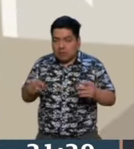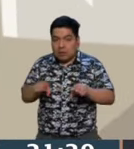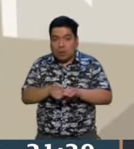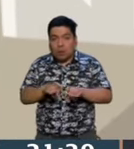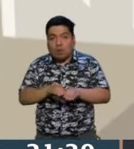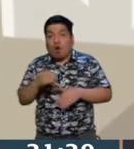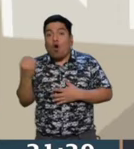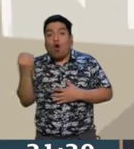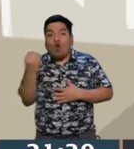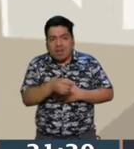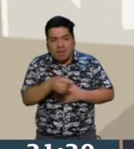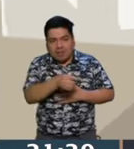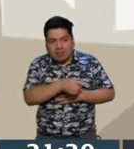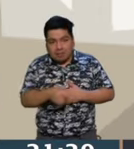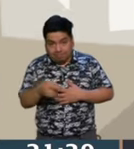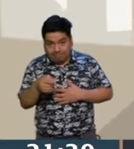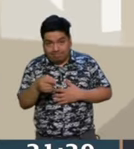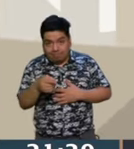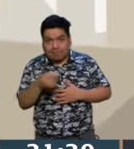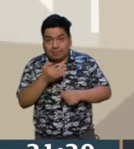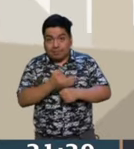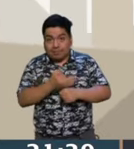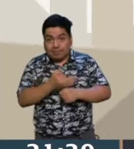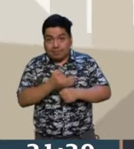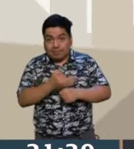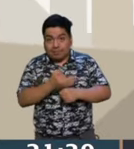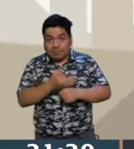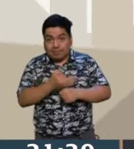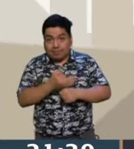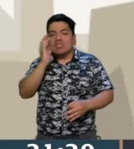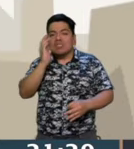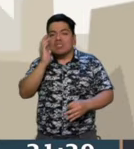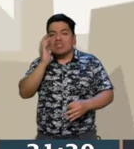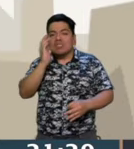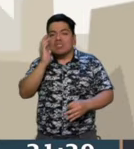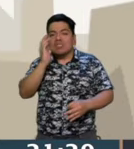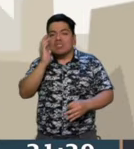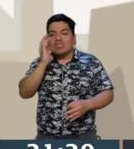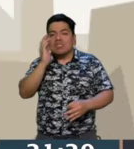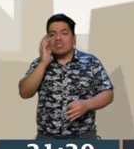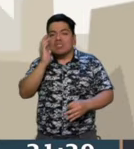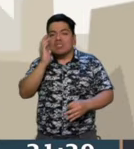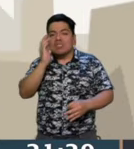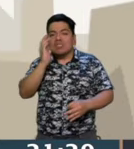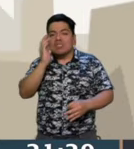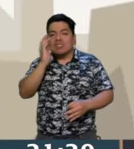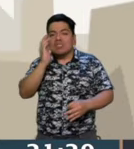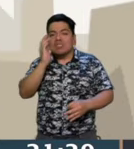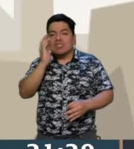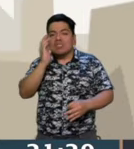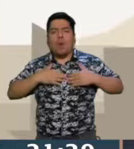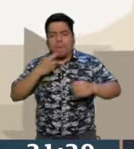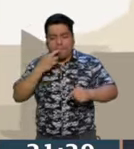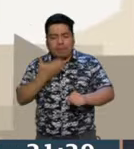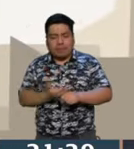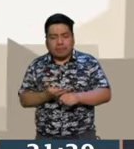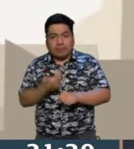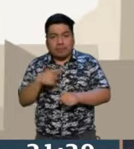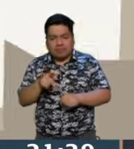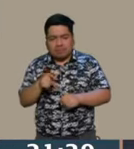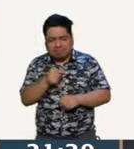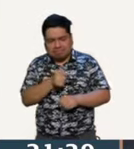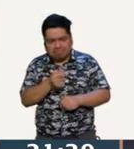novedad reside en que nunca el gobierno de tal o cual país había ordenado que se invadiera una embajada, como ahora